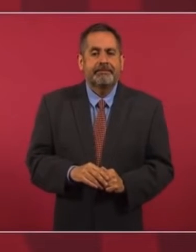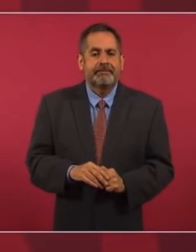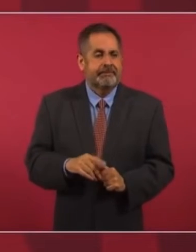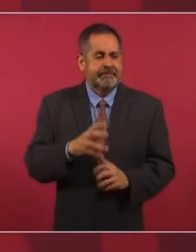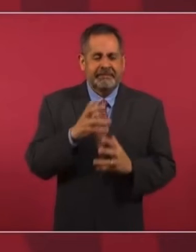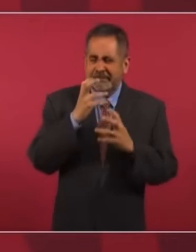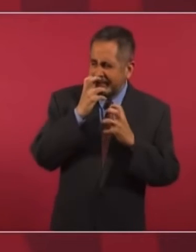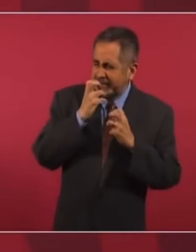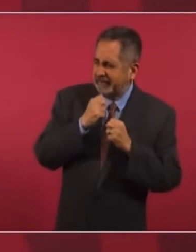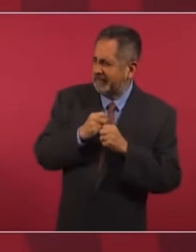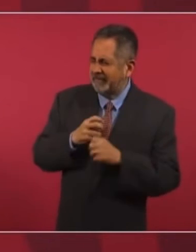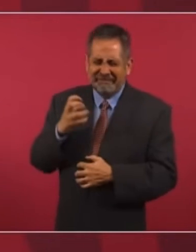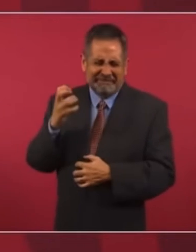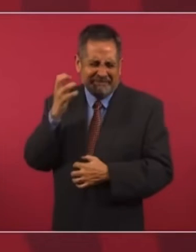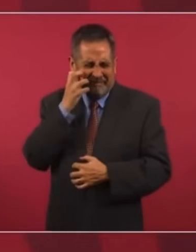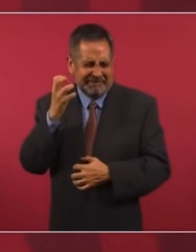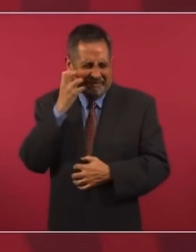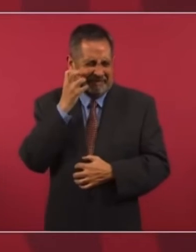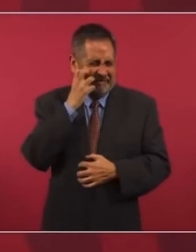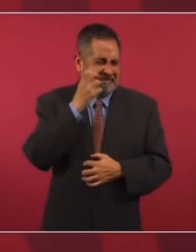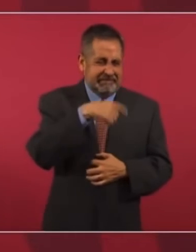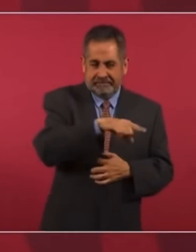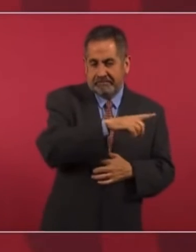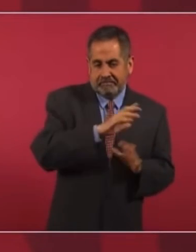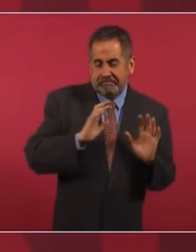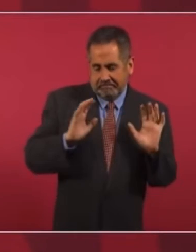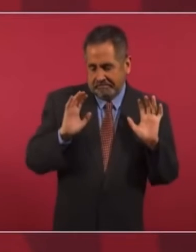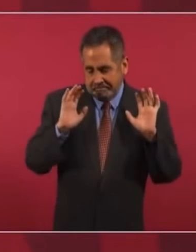frustrado, amargado,